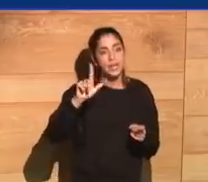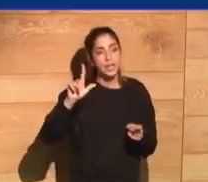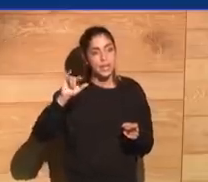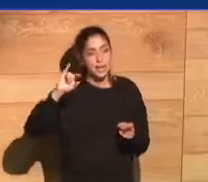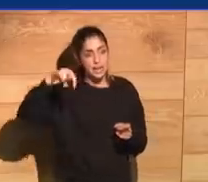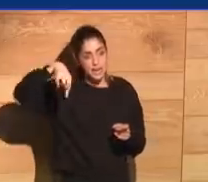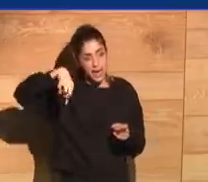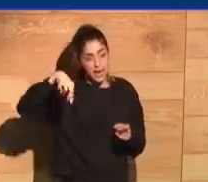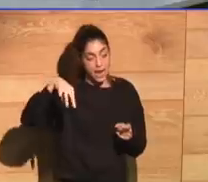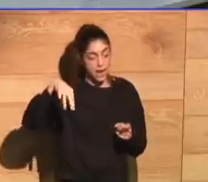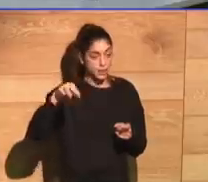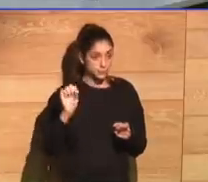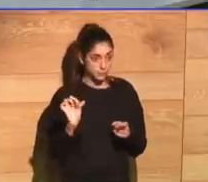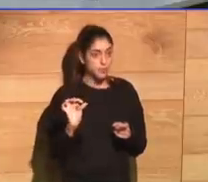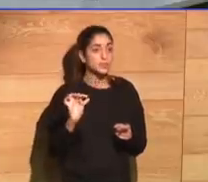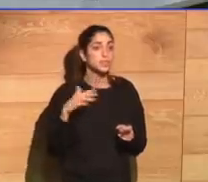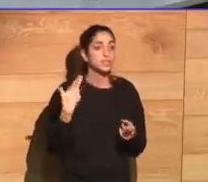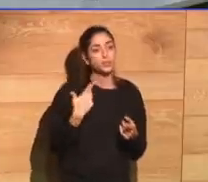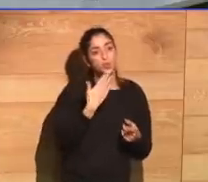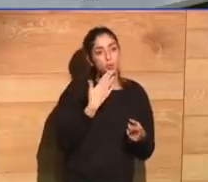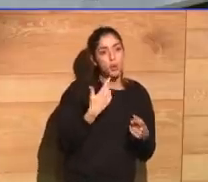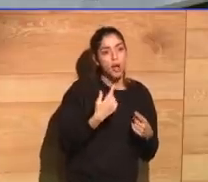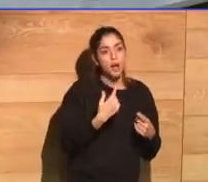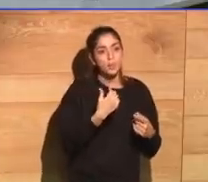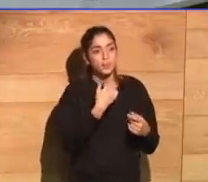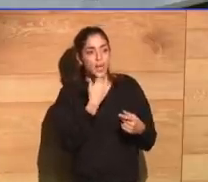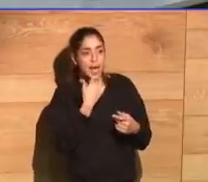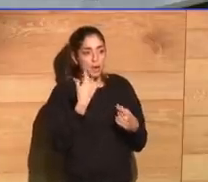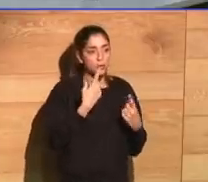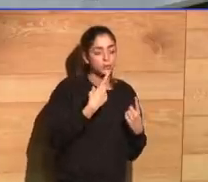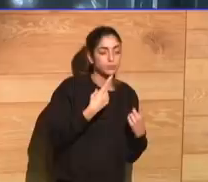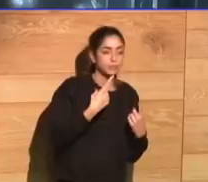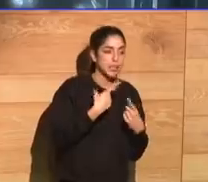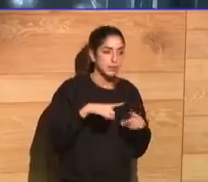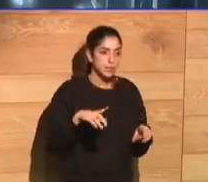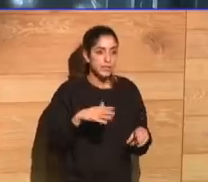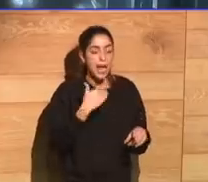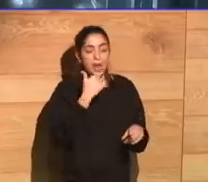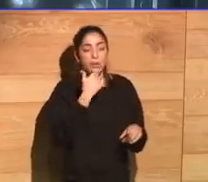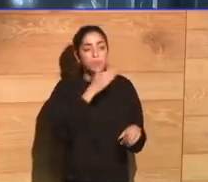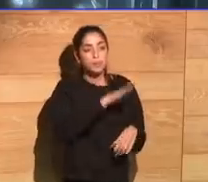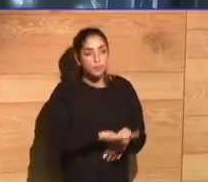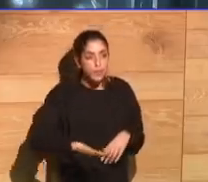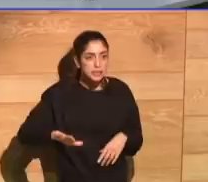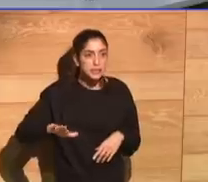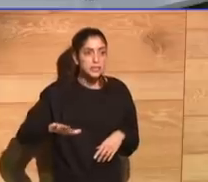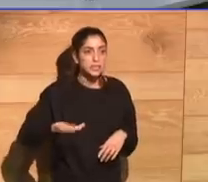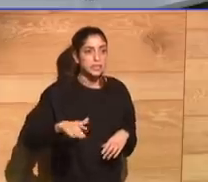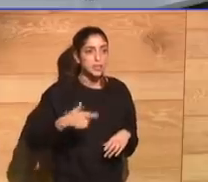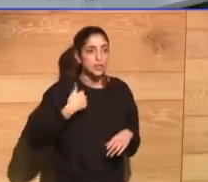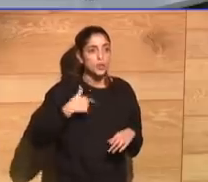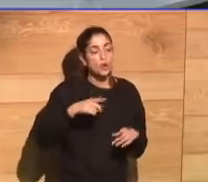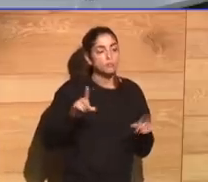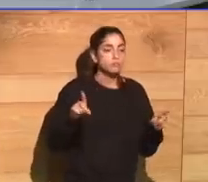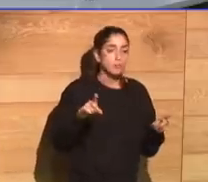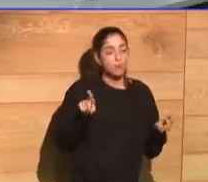se convierte en una comedia bufa, ¿no? En algo muy... Los momentos incluso finales con el ejército y de repente... Yo por debajo la voy haciendo, ¿vale?